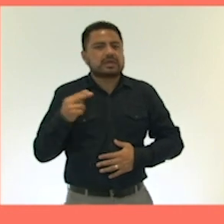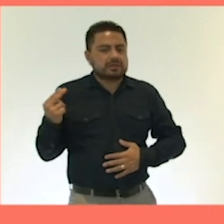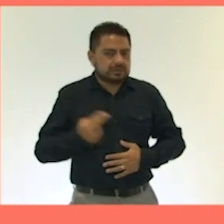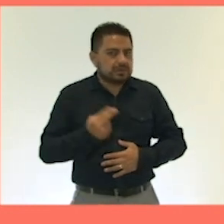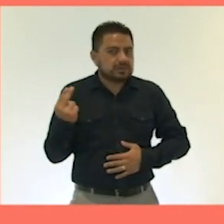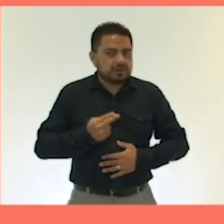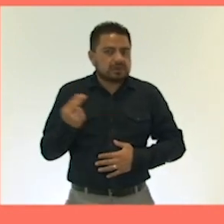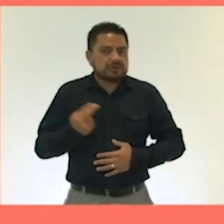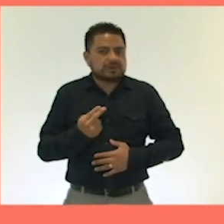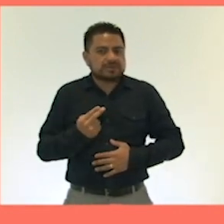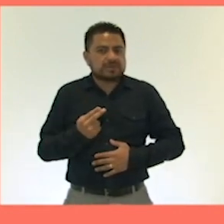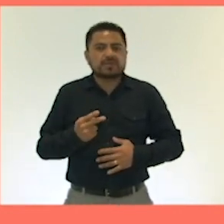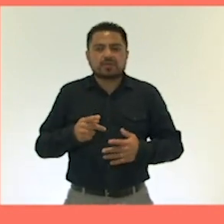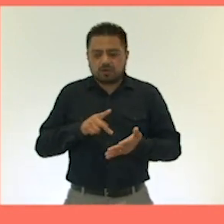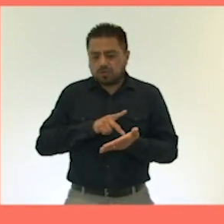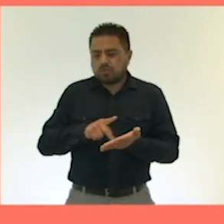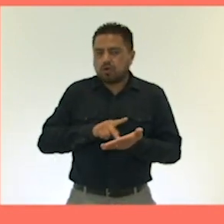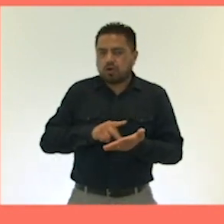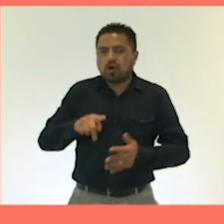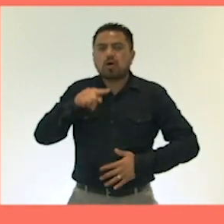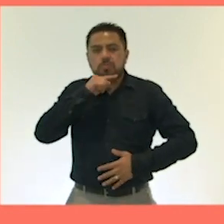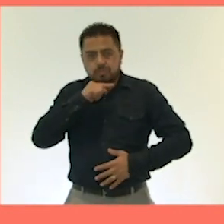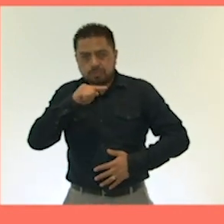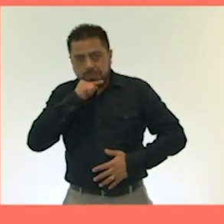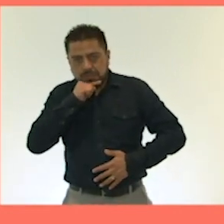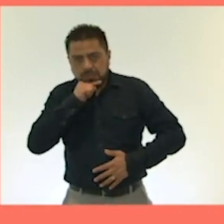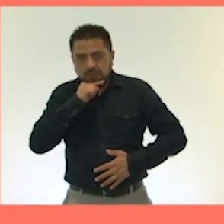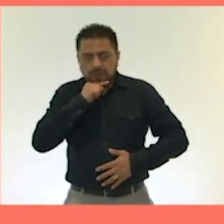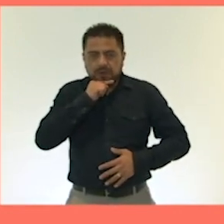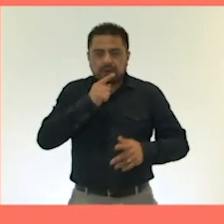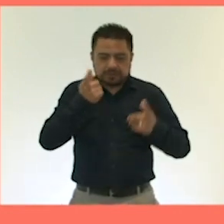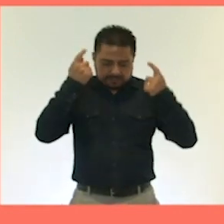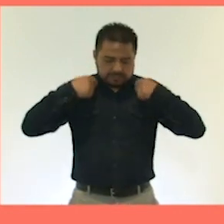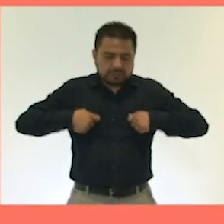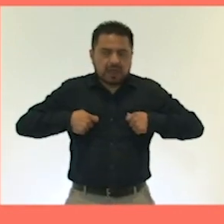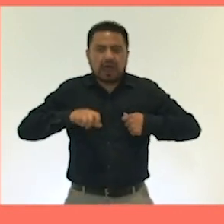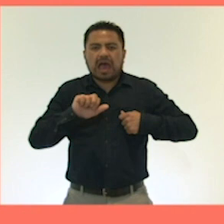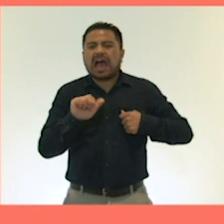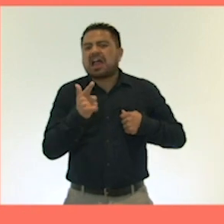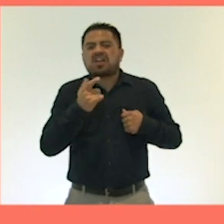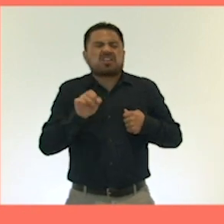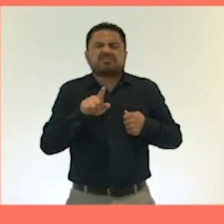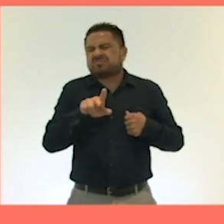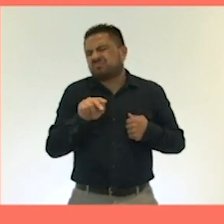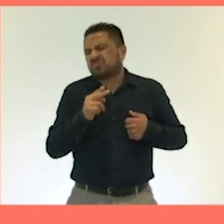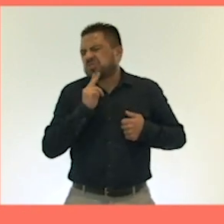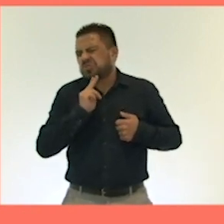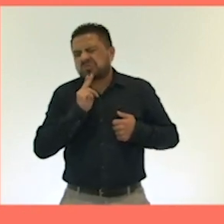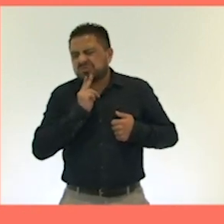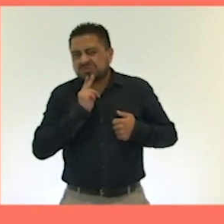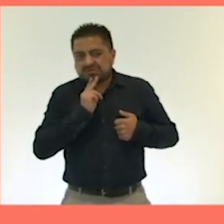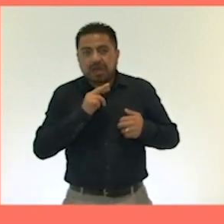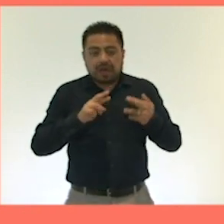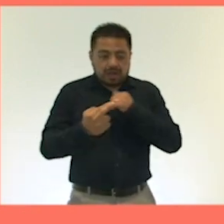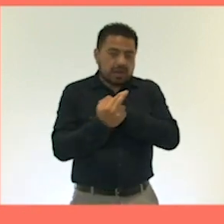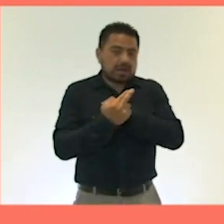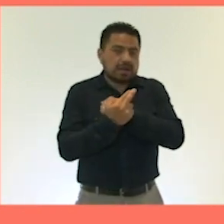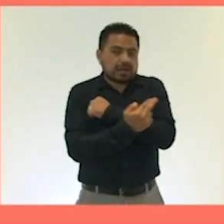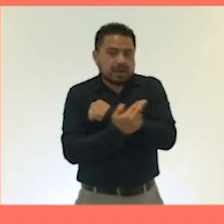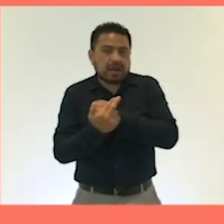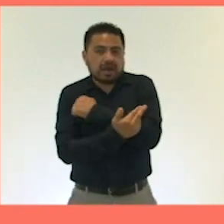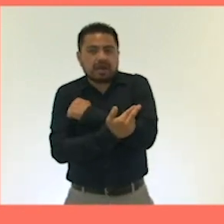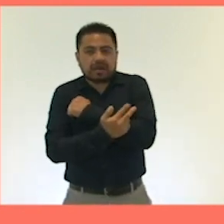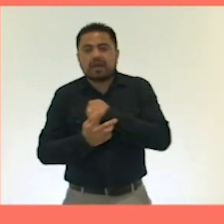Necesitarás un plumón o una pluma, una playera de algodón que ya no uses, una regla